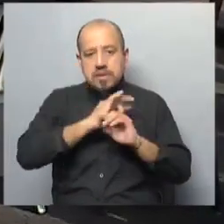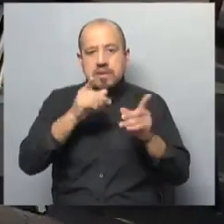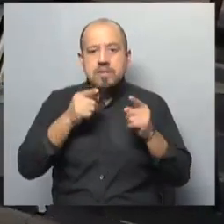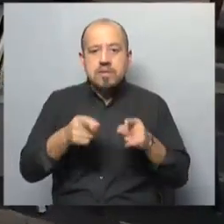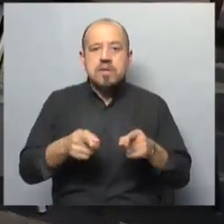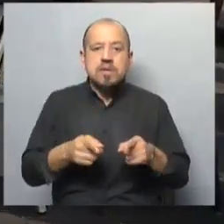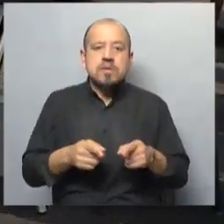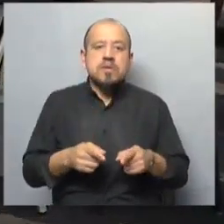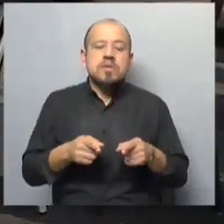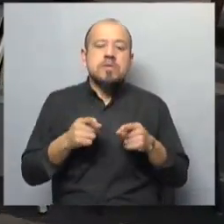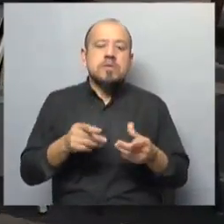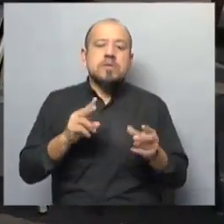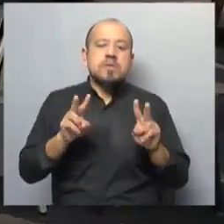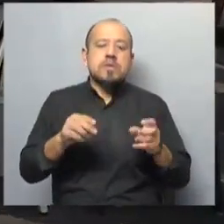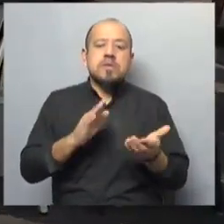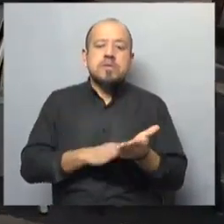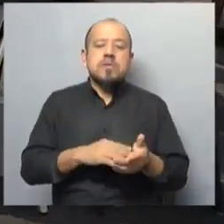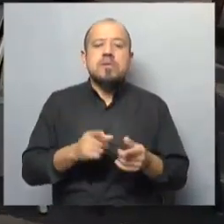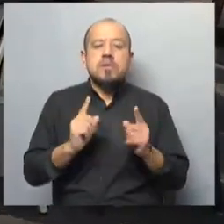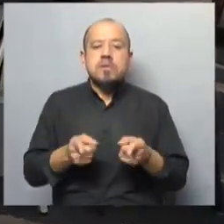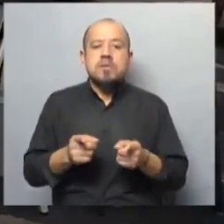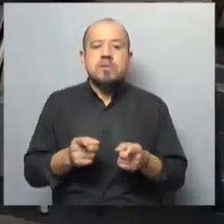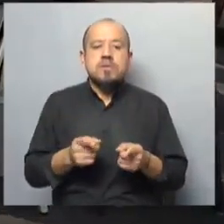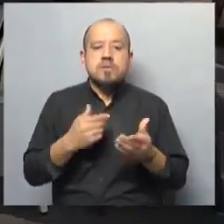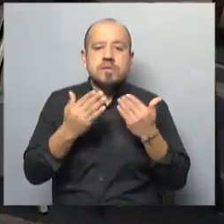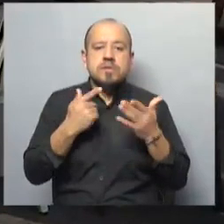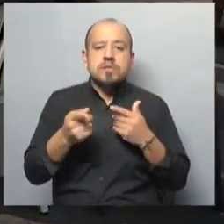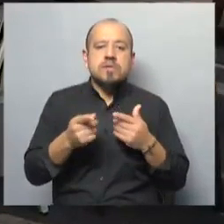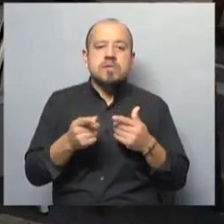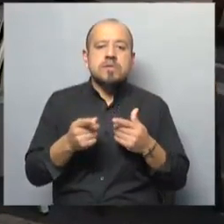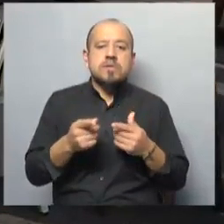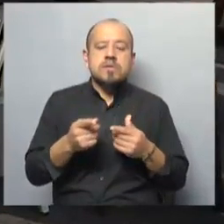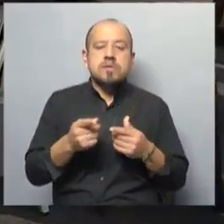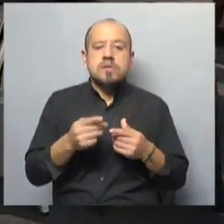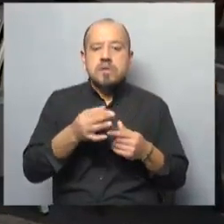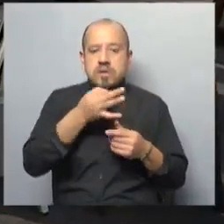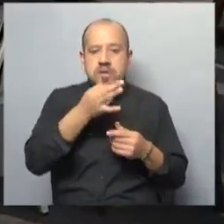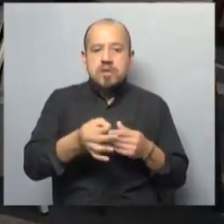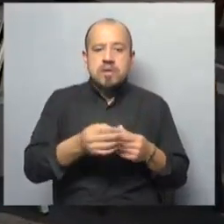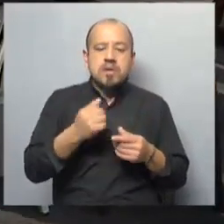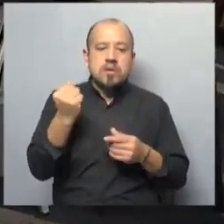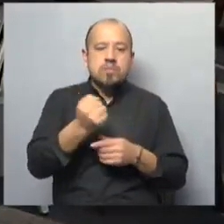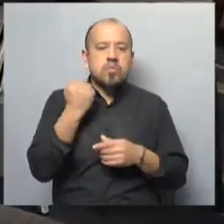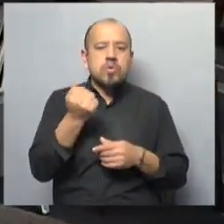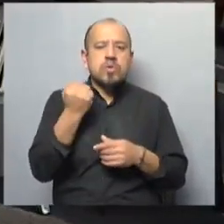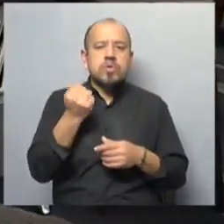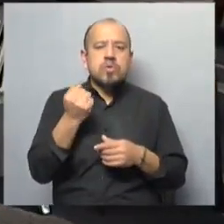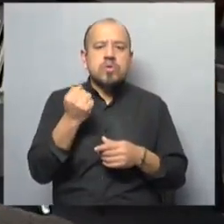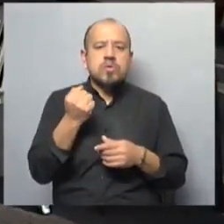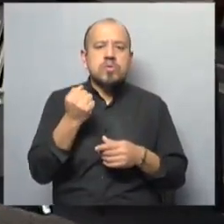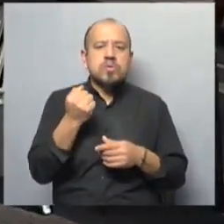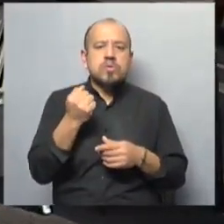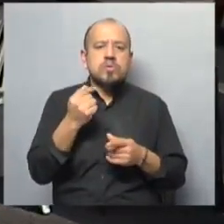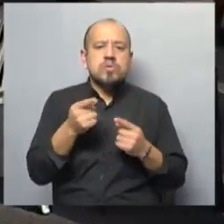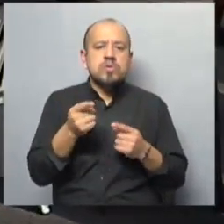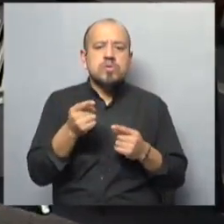este flagelo. Sobre este tema también habló con la prensa, se refirió a la importancia de la